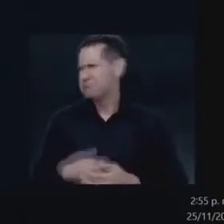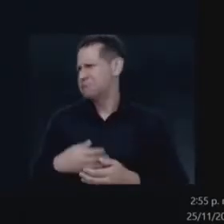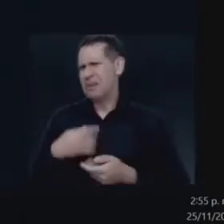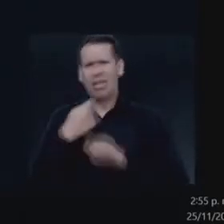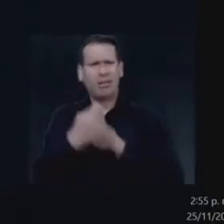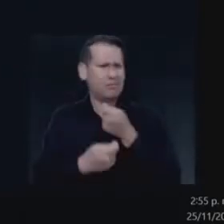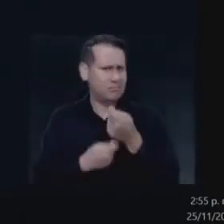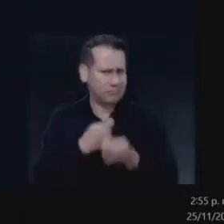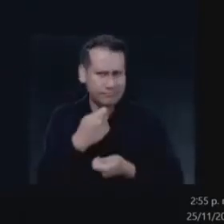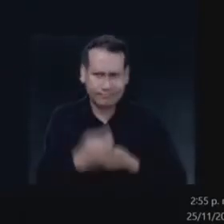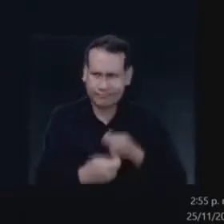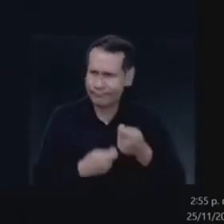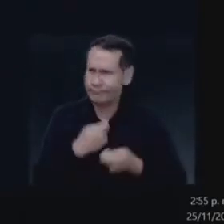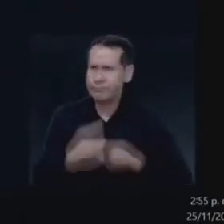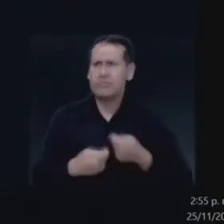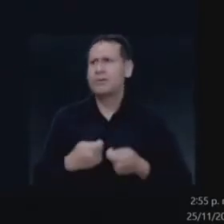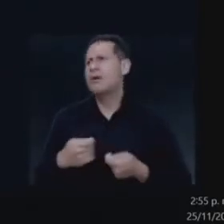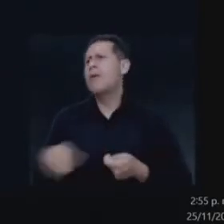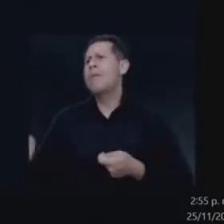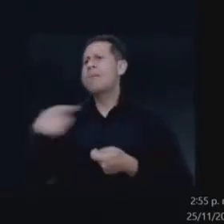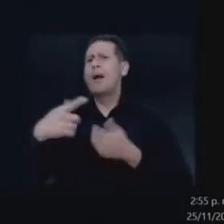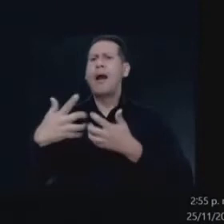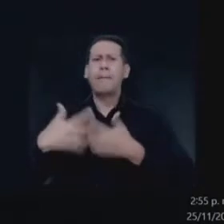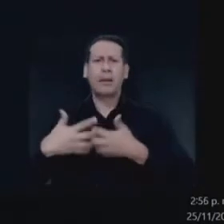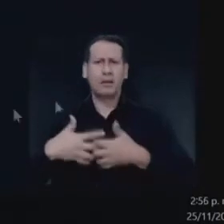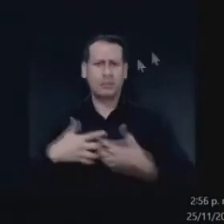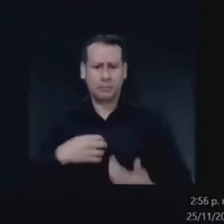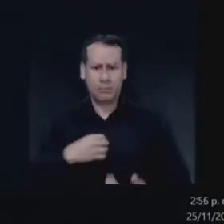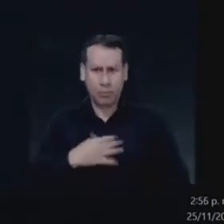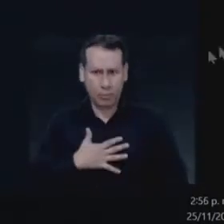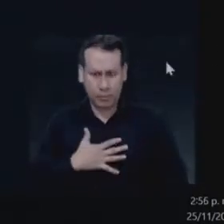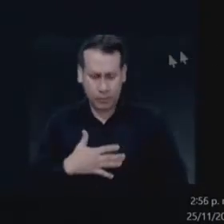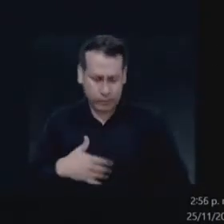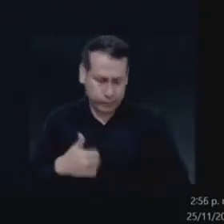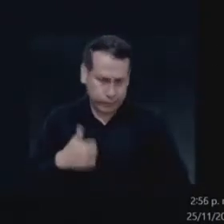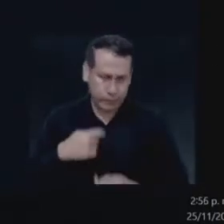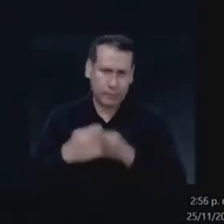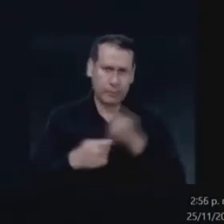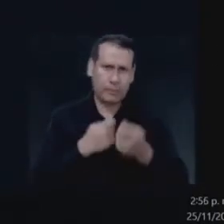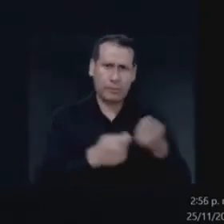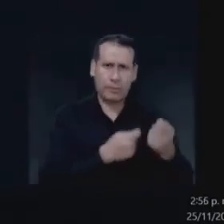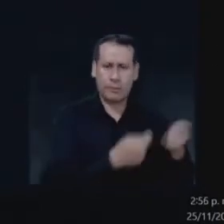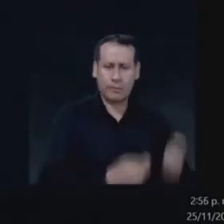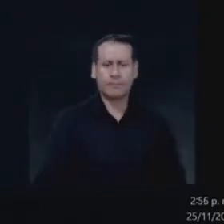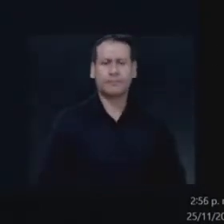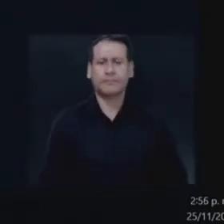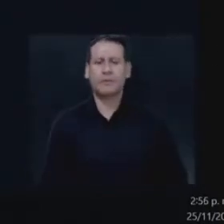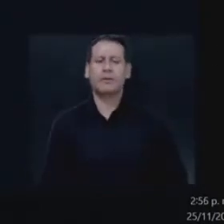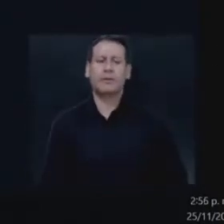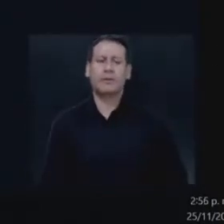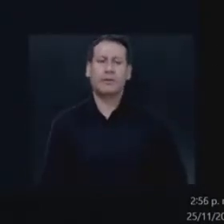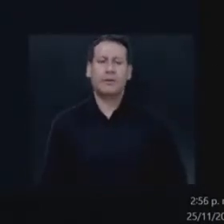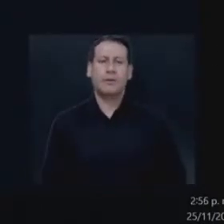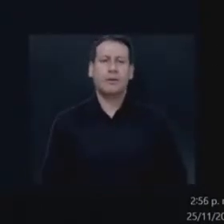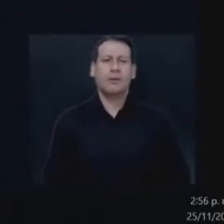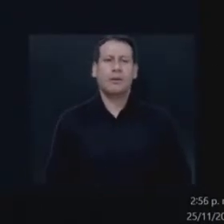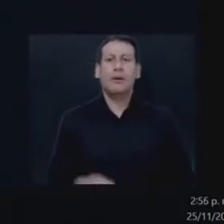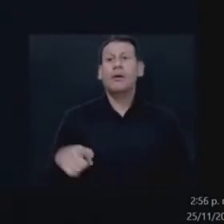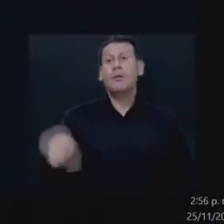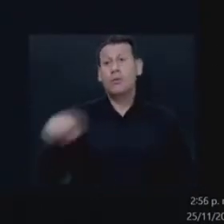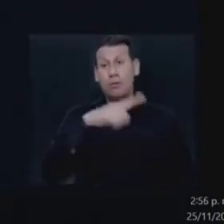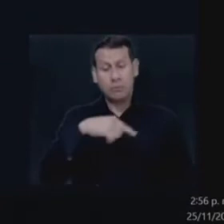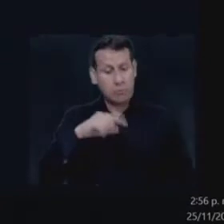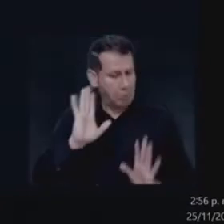es una oportunidad de negocio para las empresas, y por eso es que quienes vivimos en ciudades podemos cómodamente elegir el